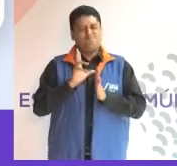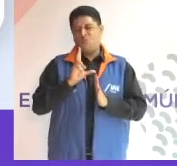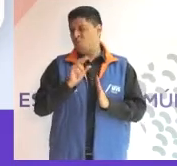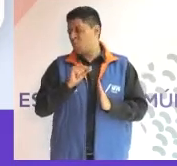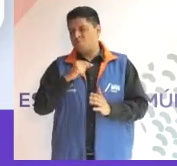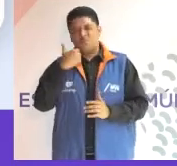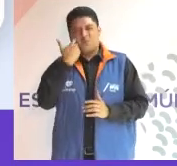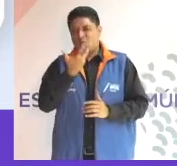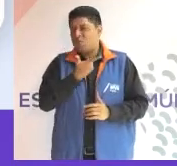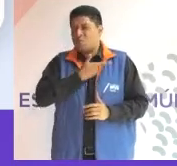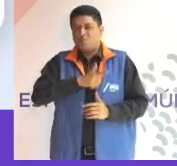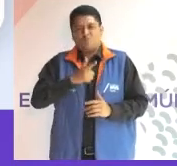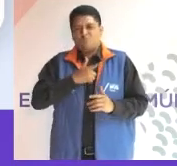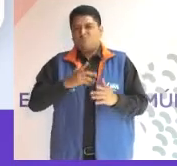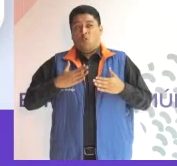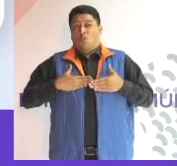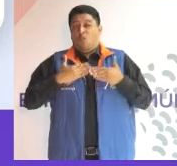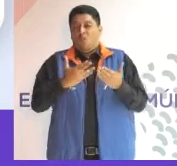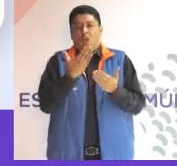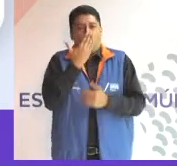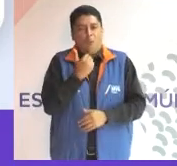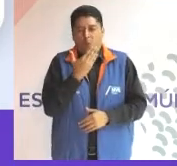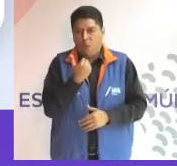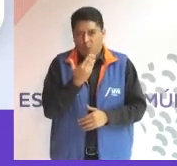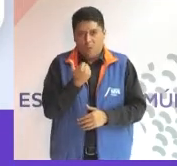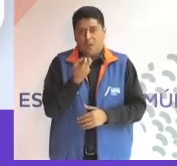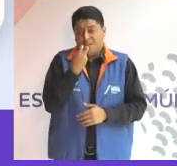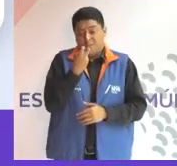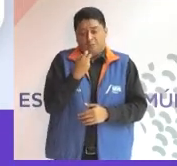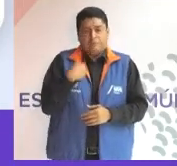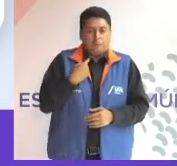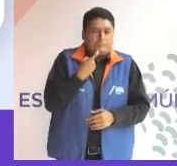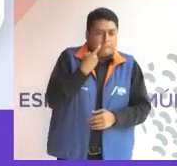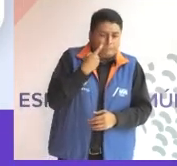y la generación de confianza de que hemos estado hablando.